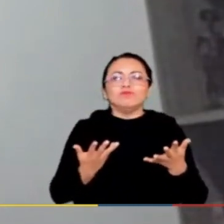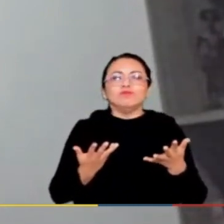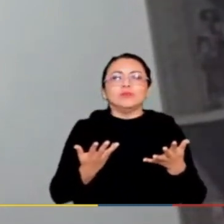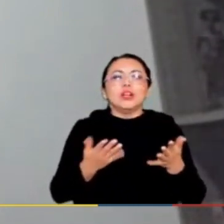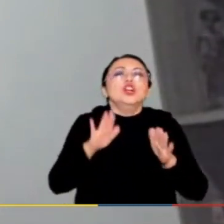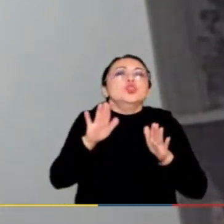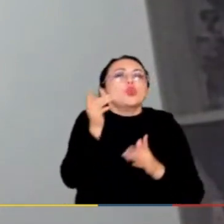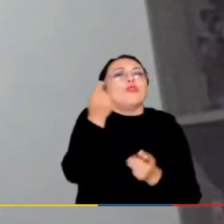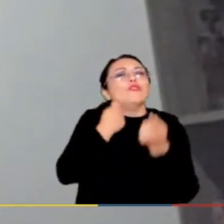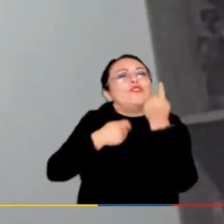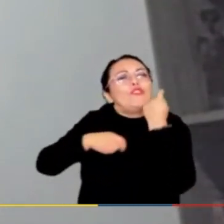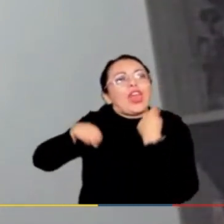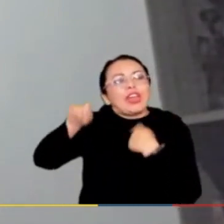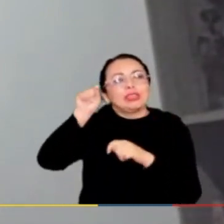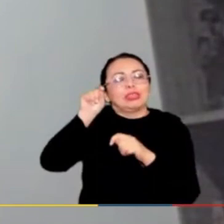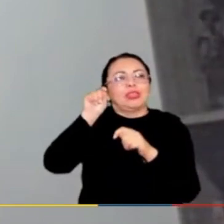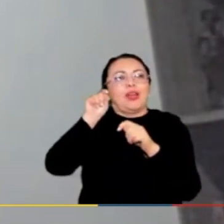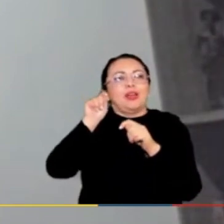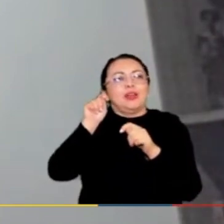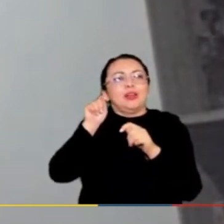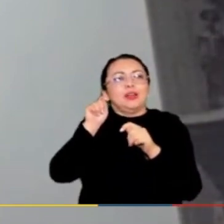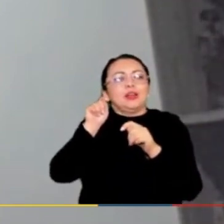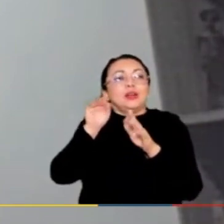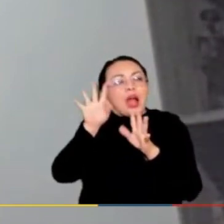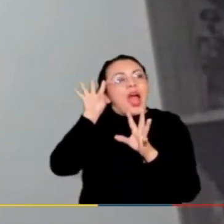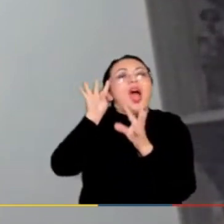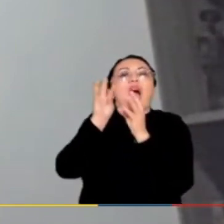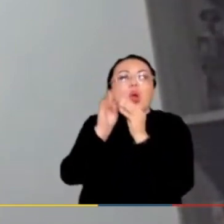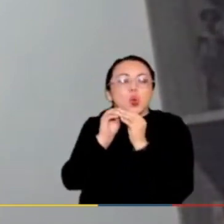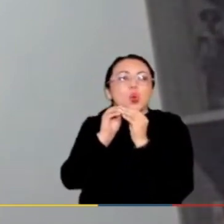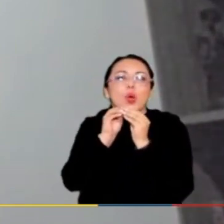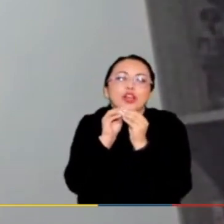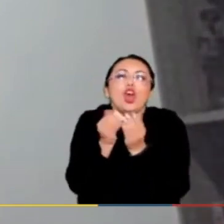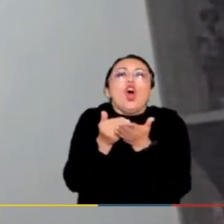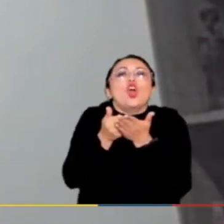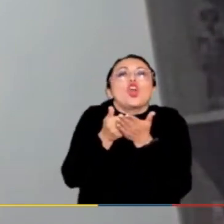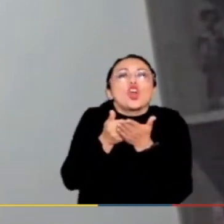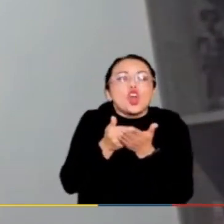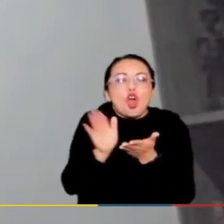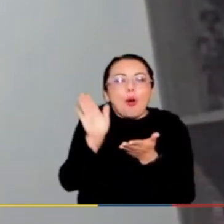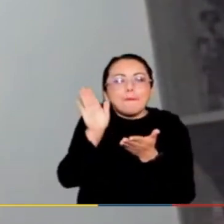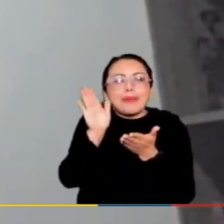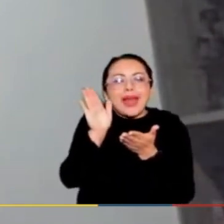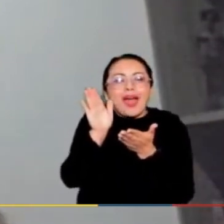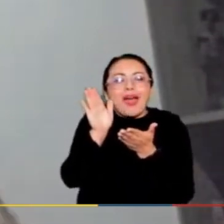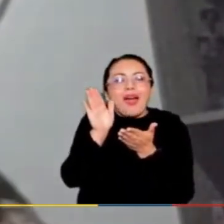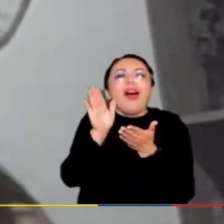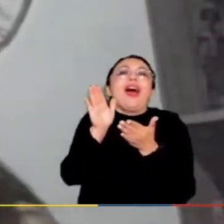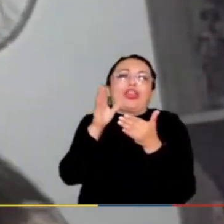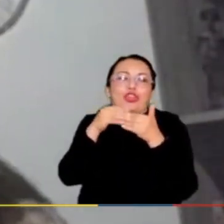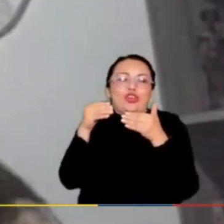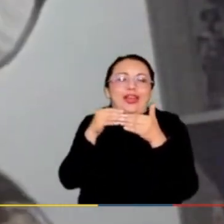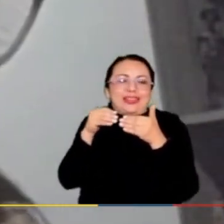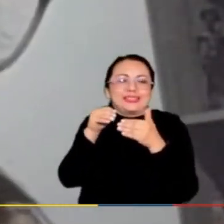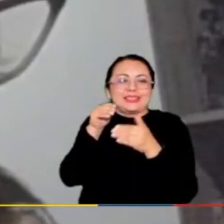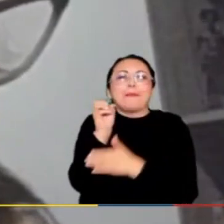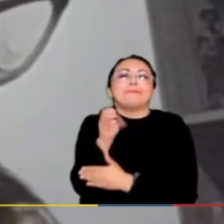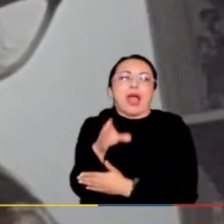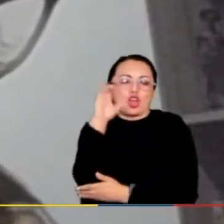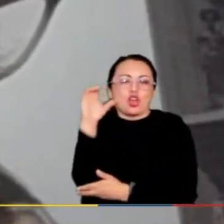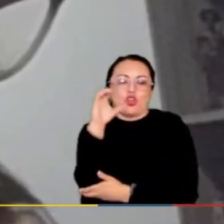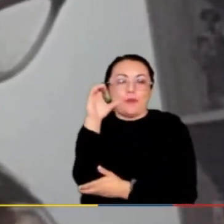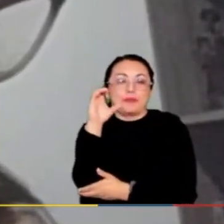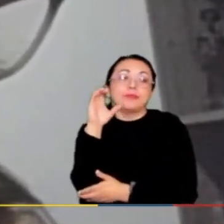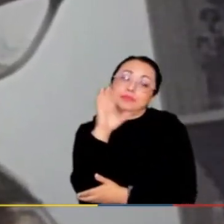de la venta se negocia la compra de divisas con el Bancolombia. Es cierto que